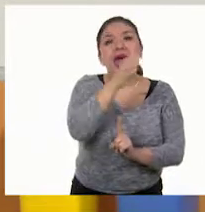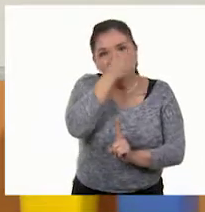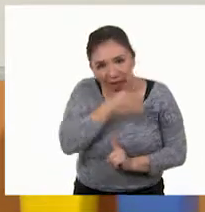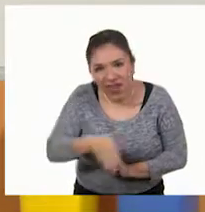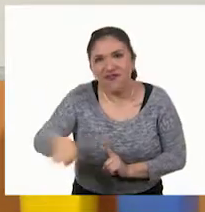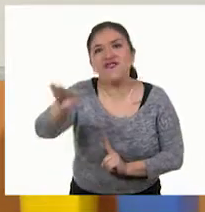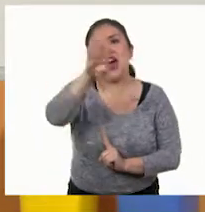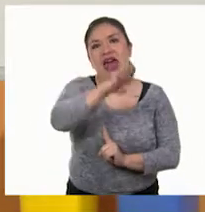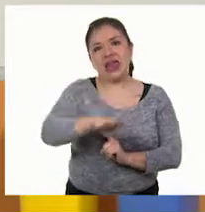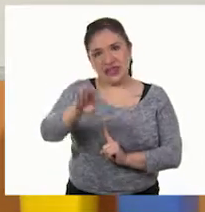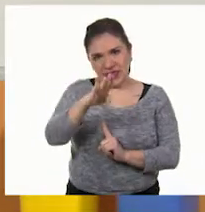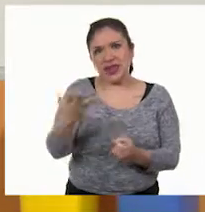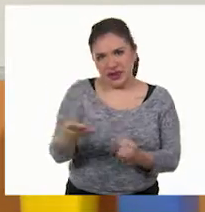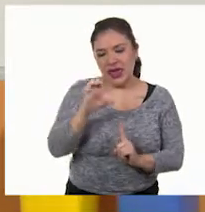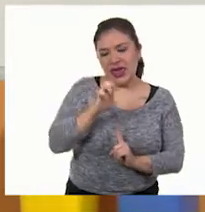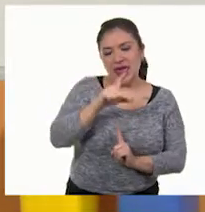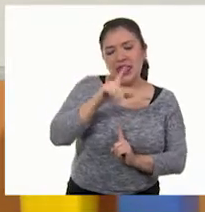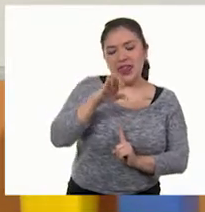elefante.